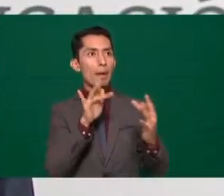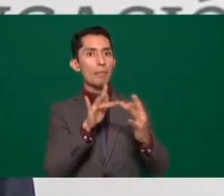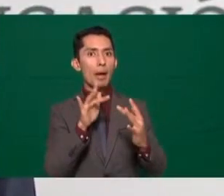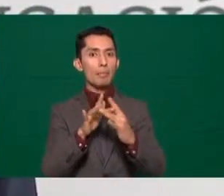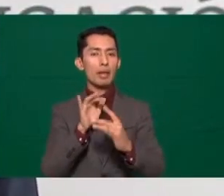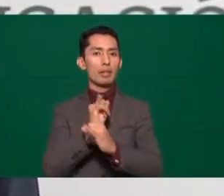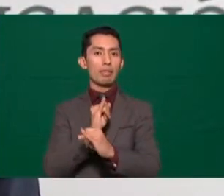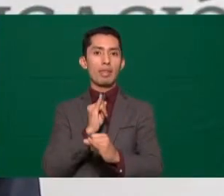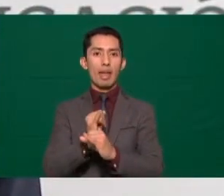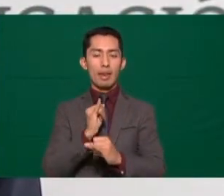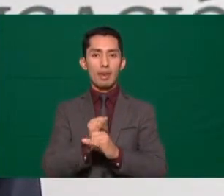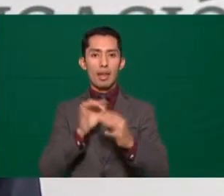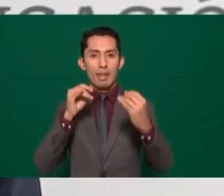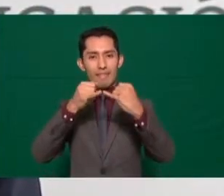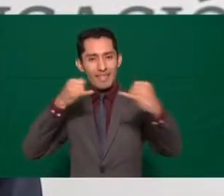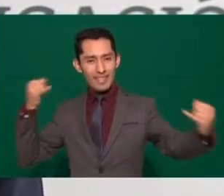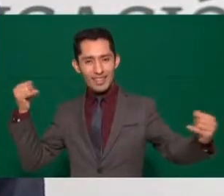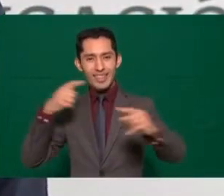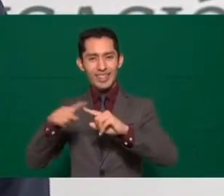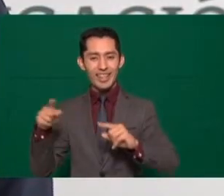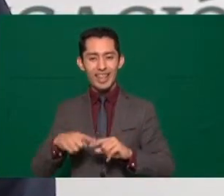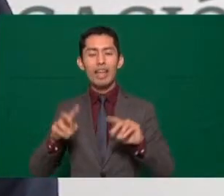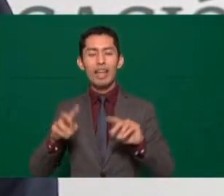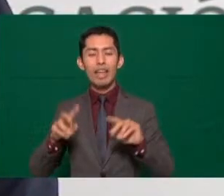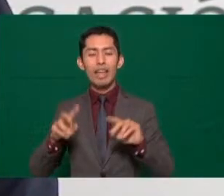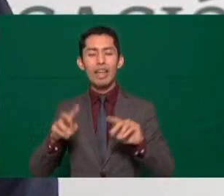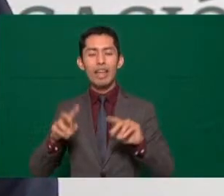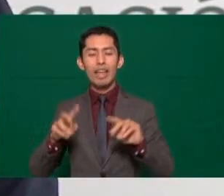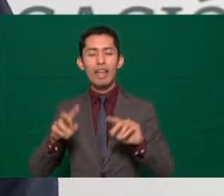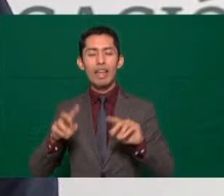se creó la empresa Internet para Todos.